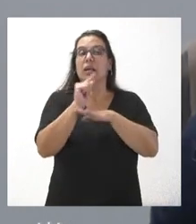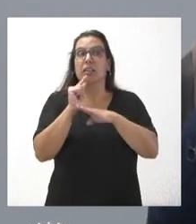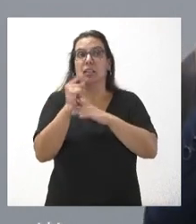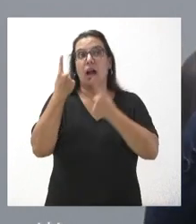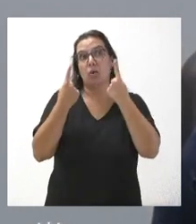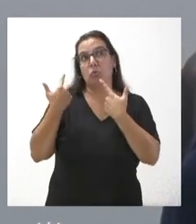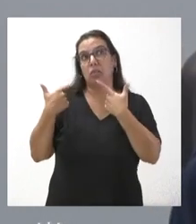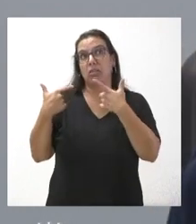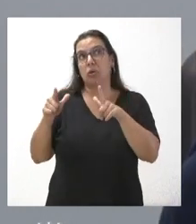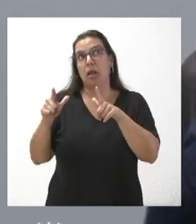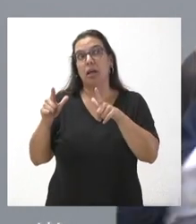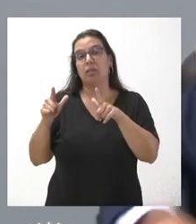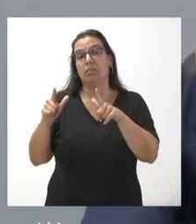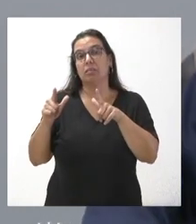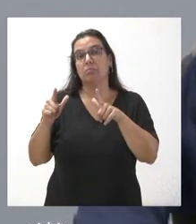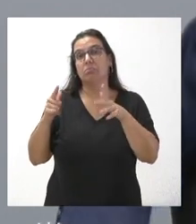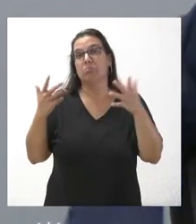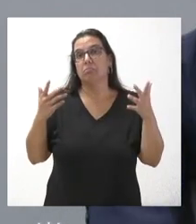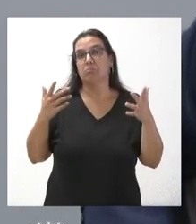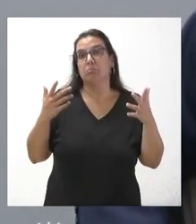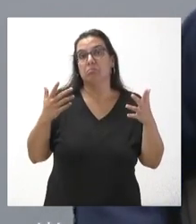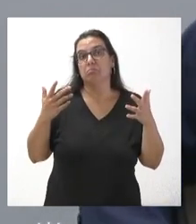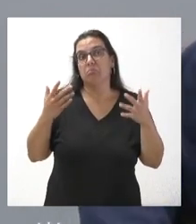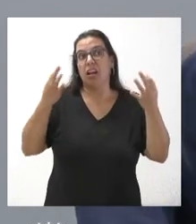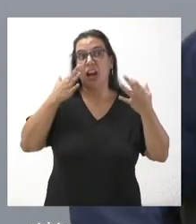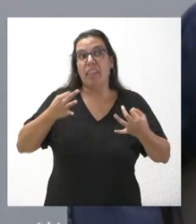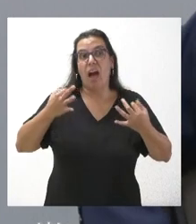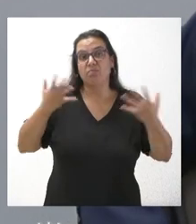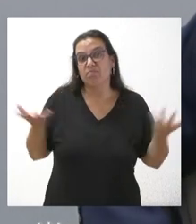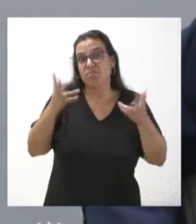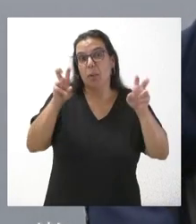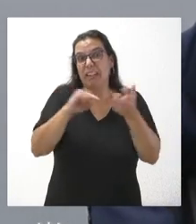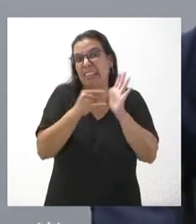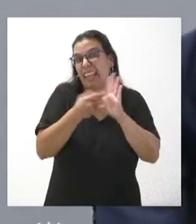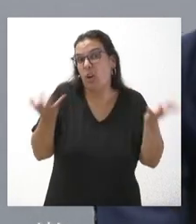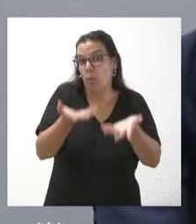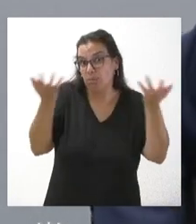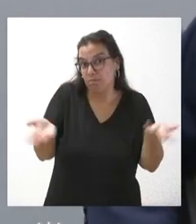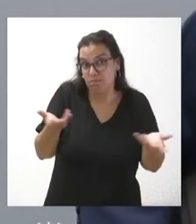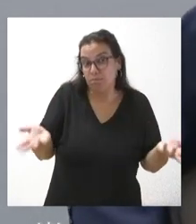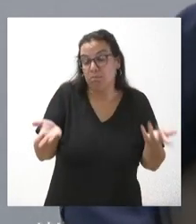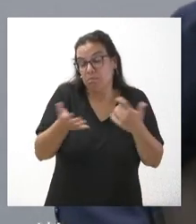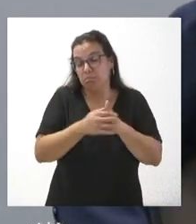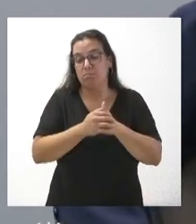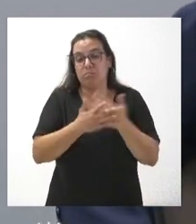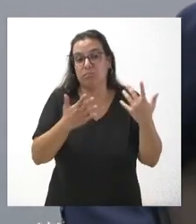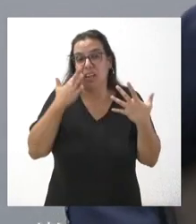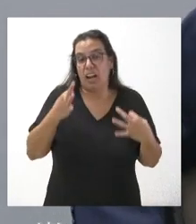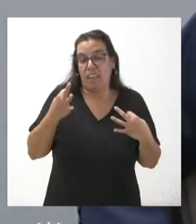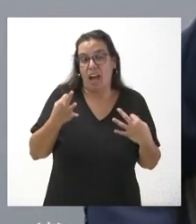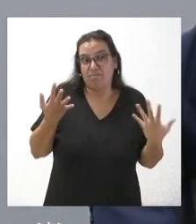sectores sindicales sea pues estas cosas técnicas, ¿no?, que además no existe,